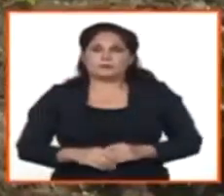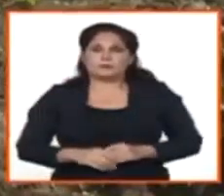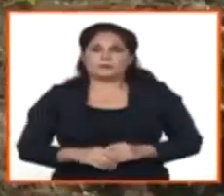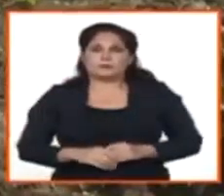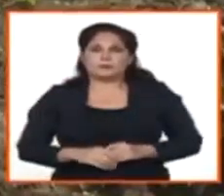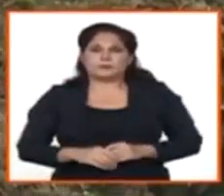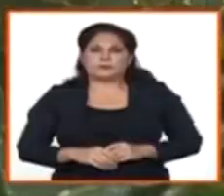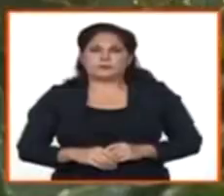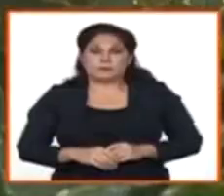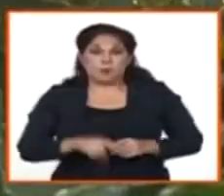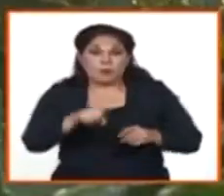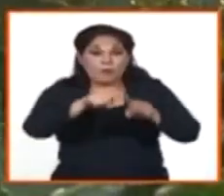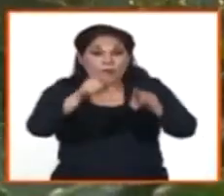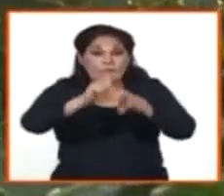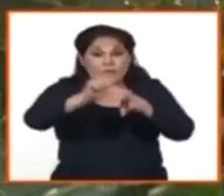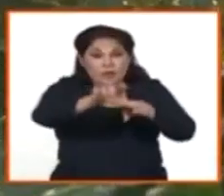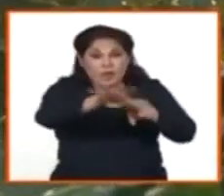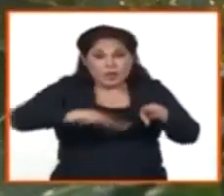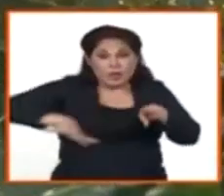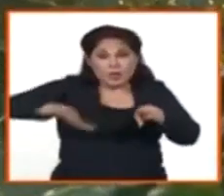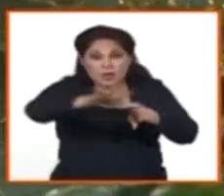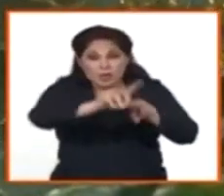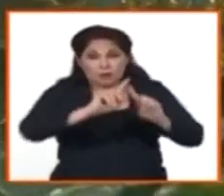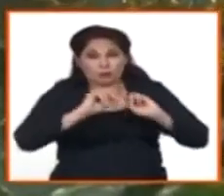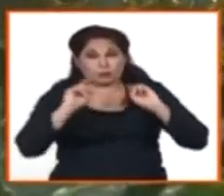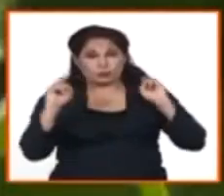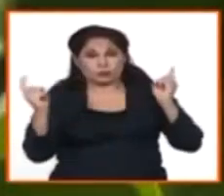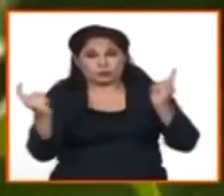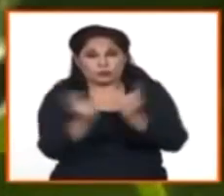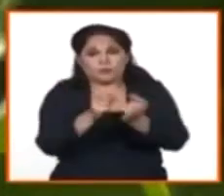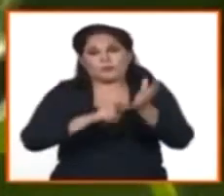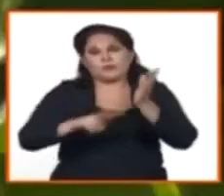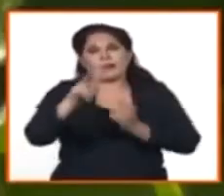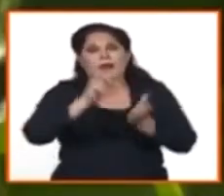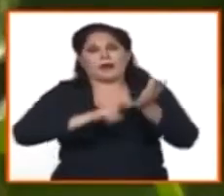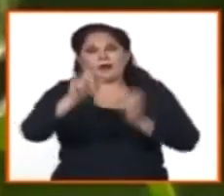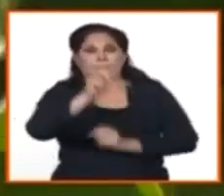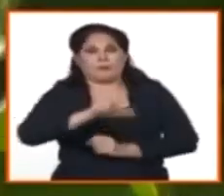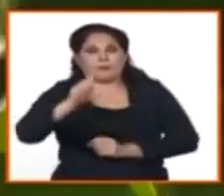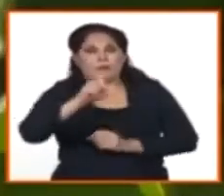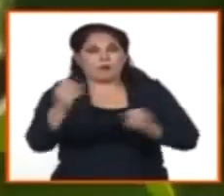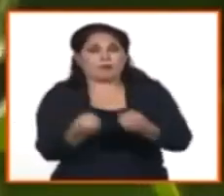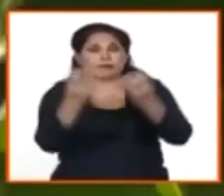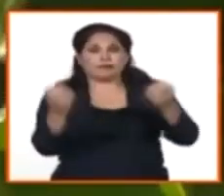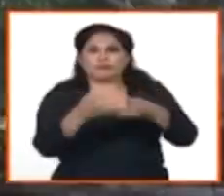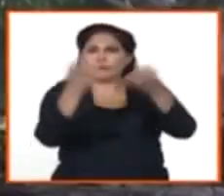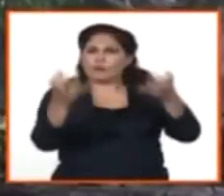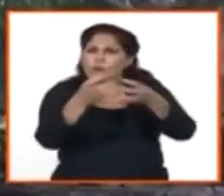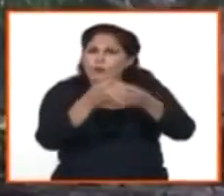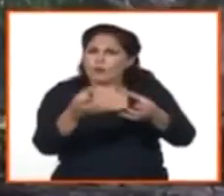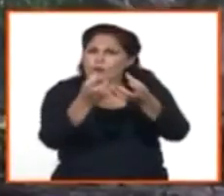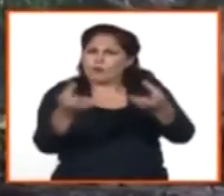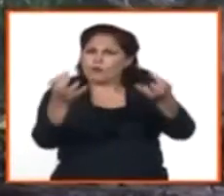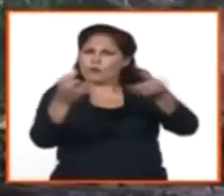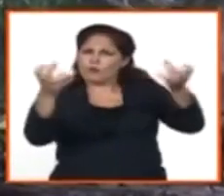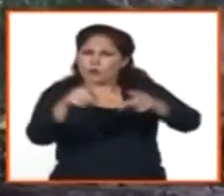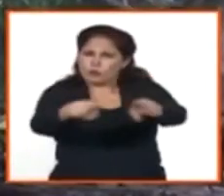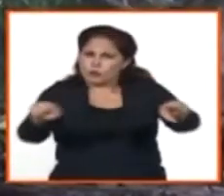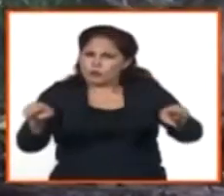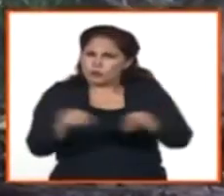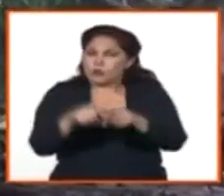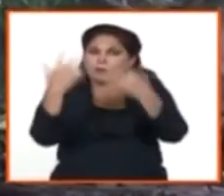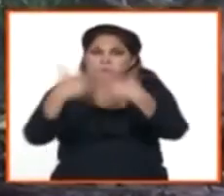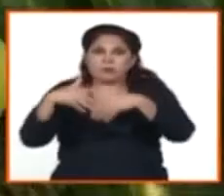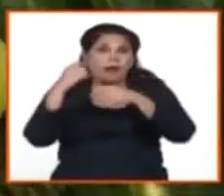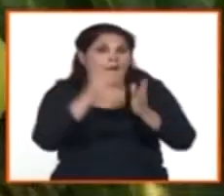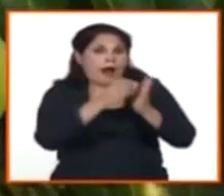Villa Luisa está ubicada en el anillo verde de la ciudad de Camagüey. En esta finca de frutales, con 2 hectáreas de extensión, la producción anual es de